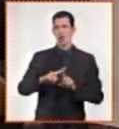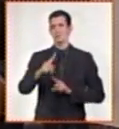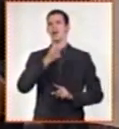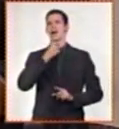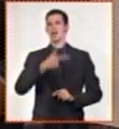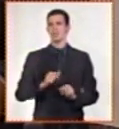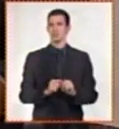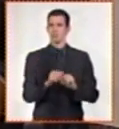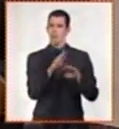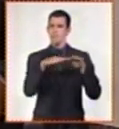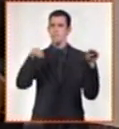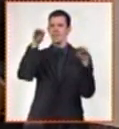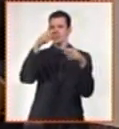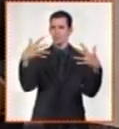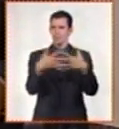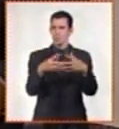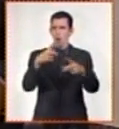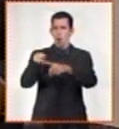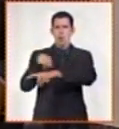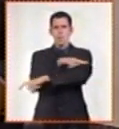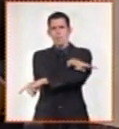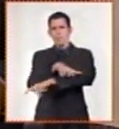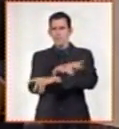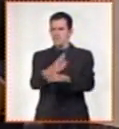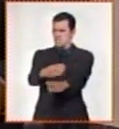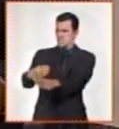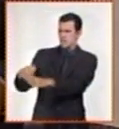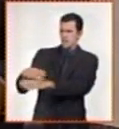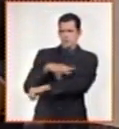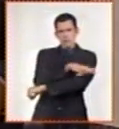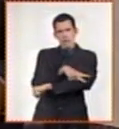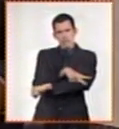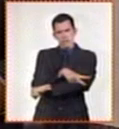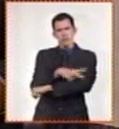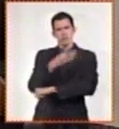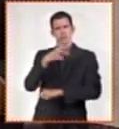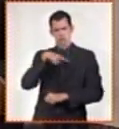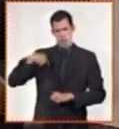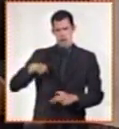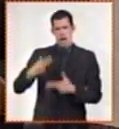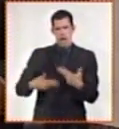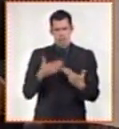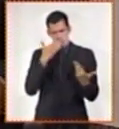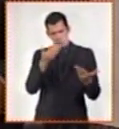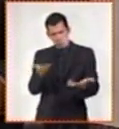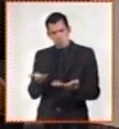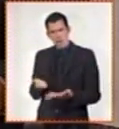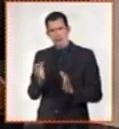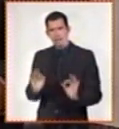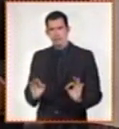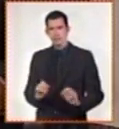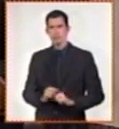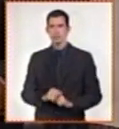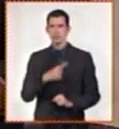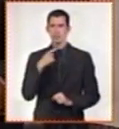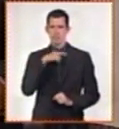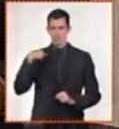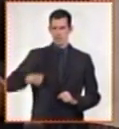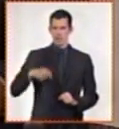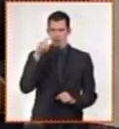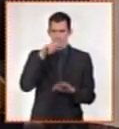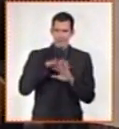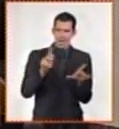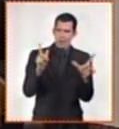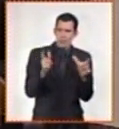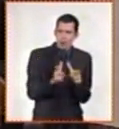el futuro, China seguirá celebrando actividades de BRICS Plus de manera gradual para dar